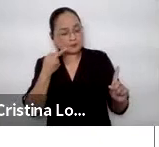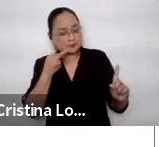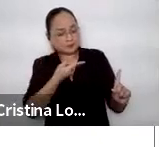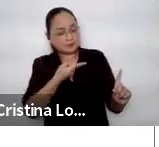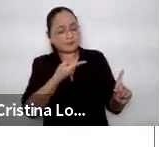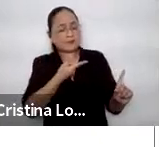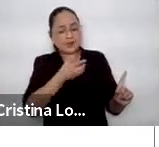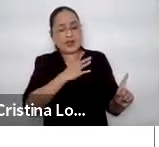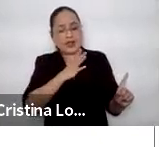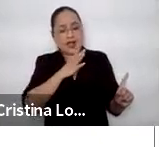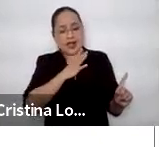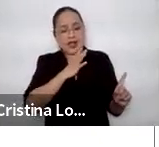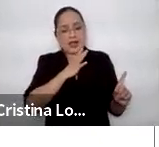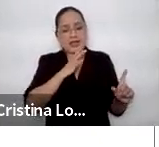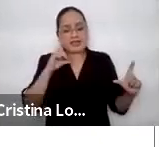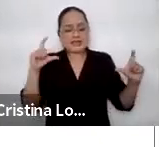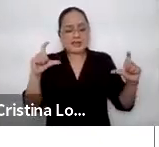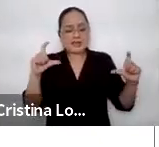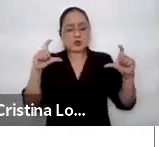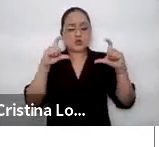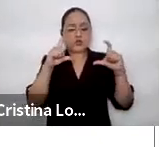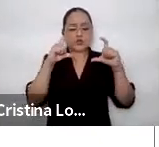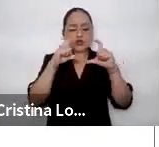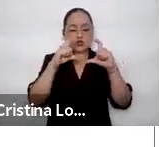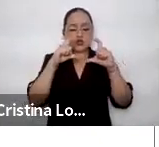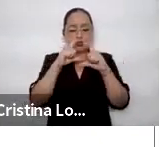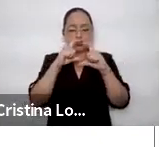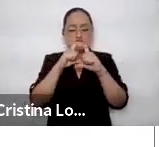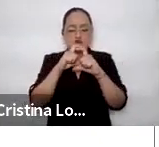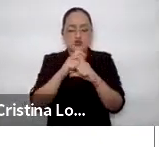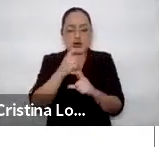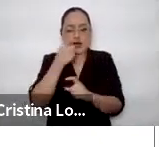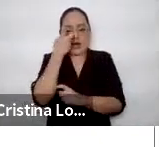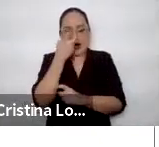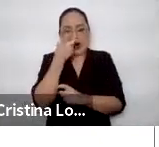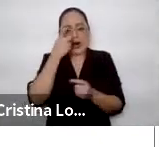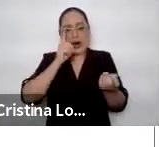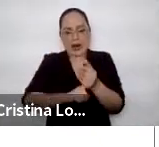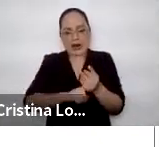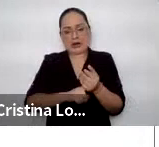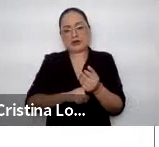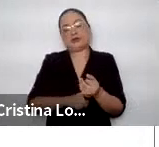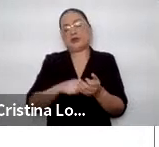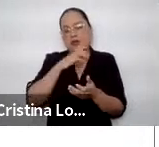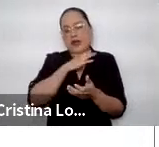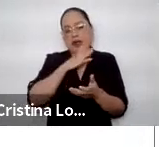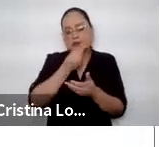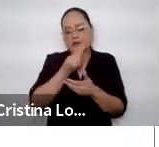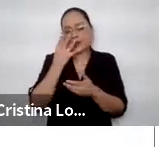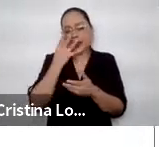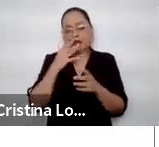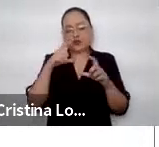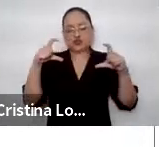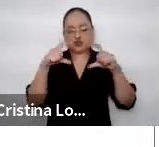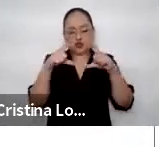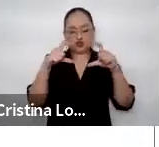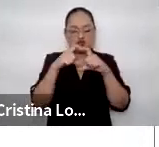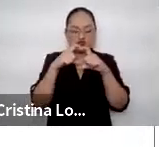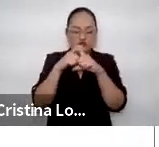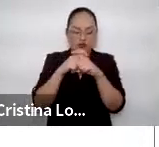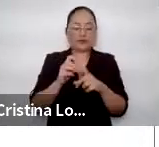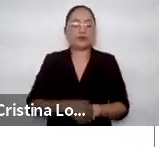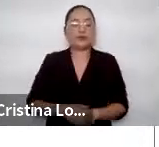visualizar una serie de círculos que contienen a otros en su interior. ¿A qué se refiere?